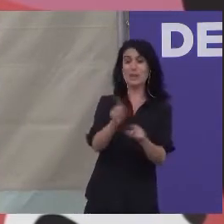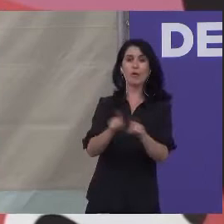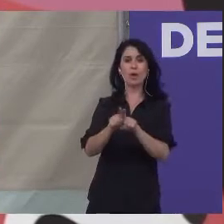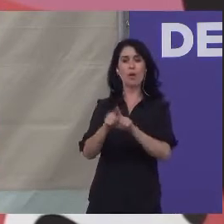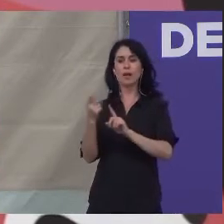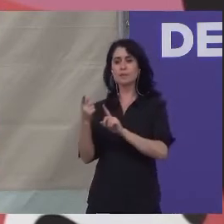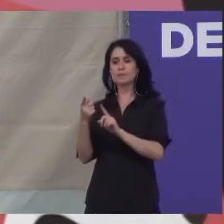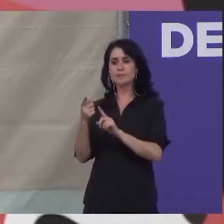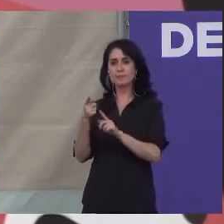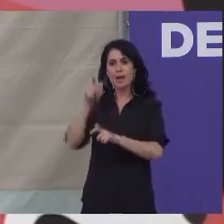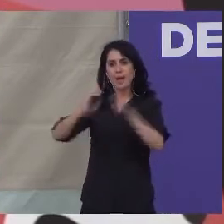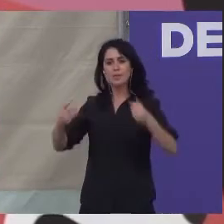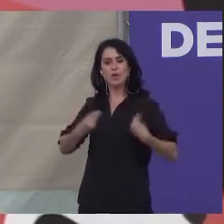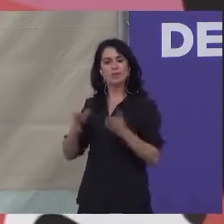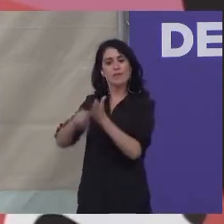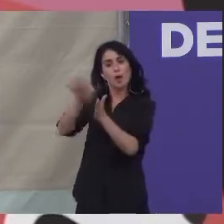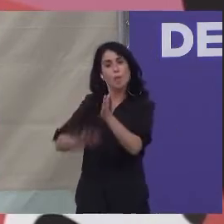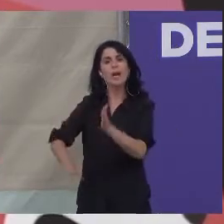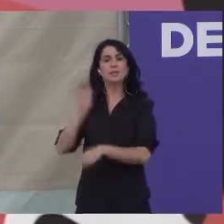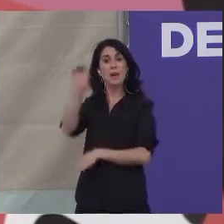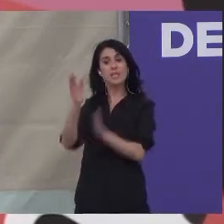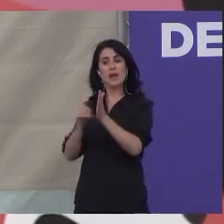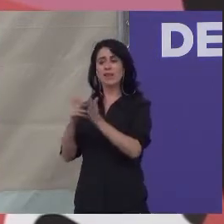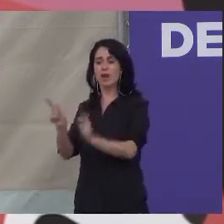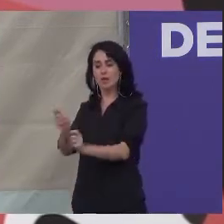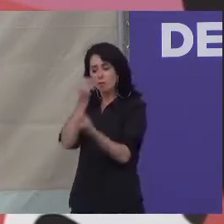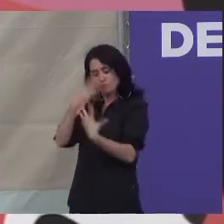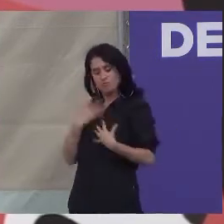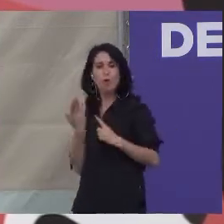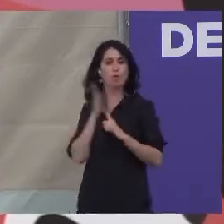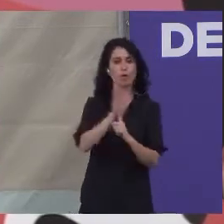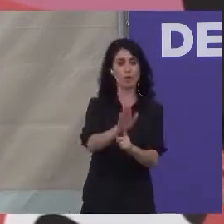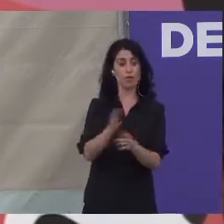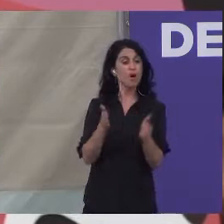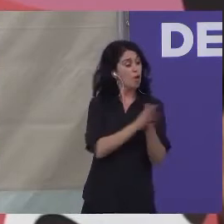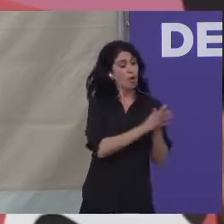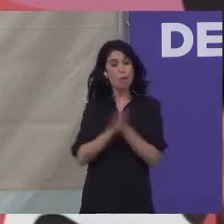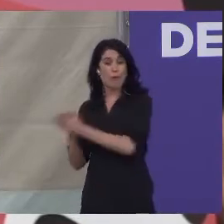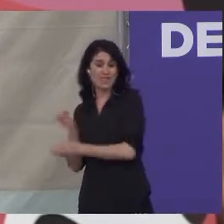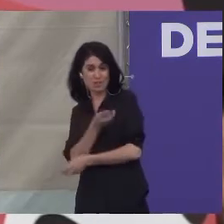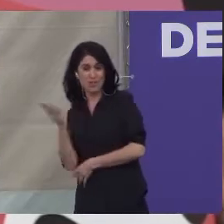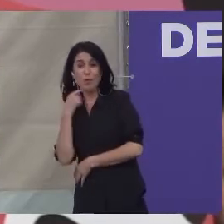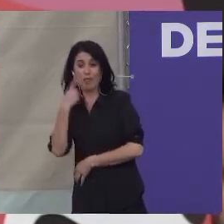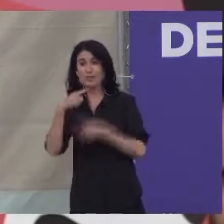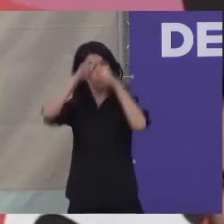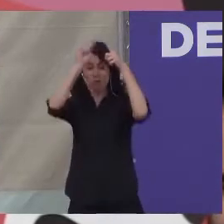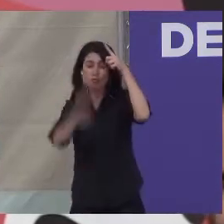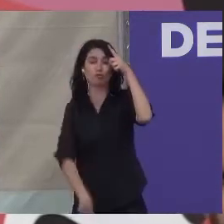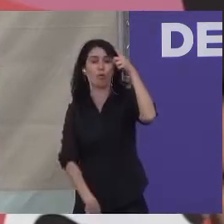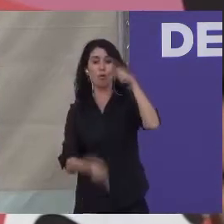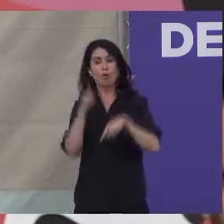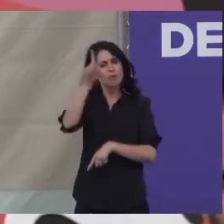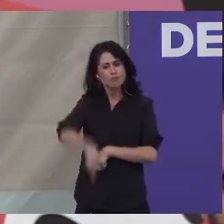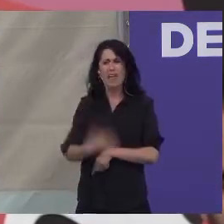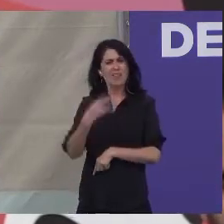de los ciudadanos de las comarcas del País Valenciano, como los demás compañeros han comentado, de Vinaroz hasta Pilar de la Horadada, que necesitan